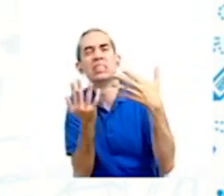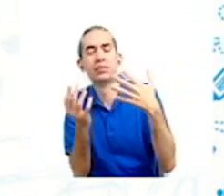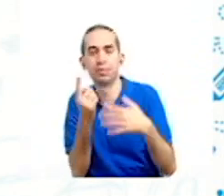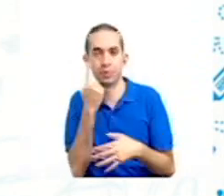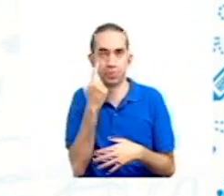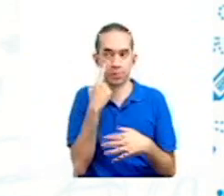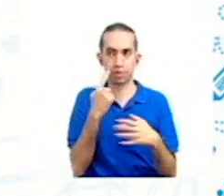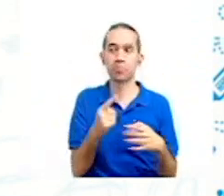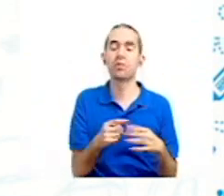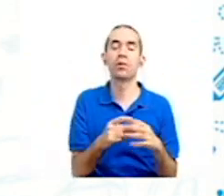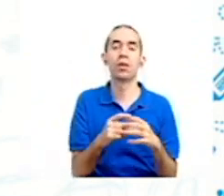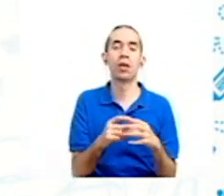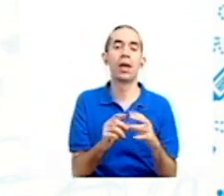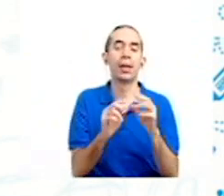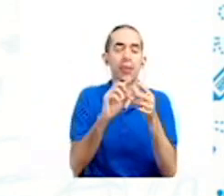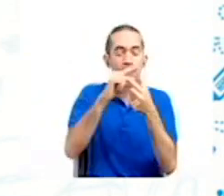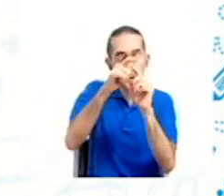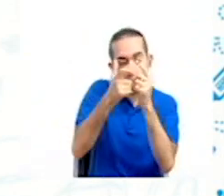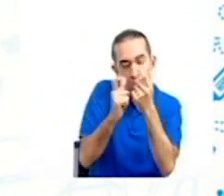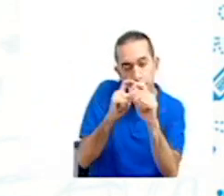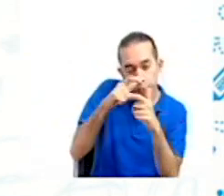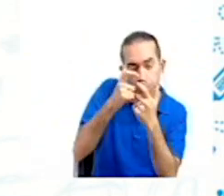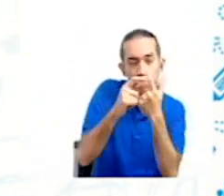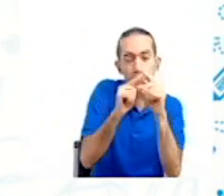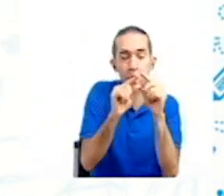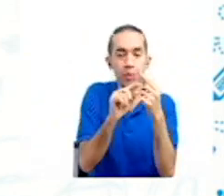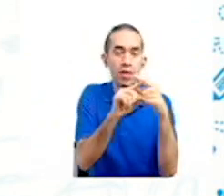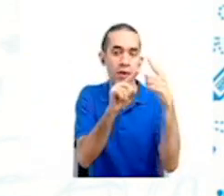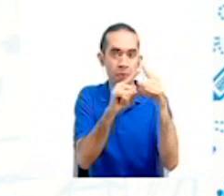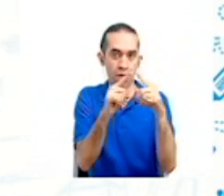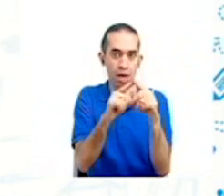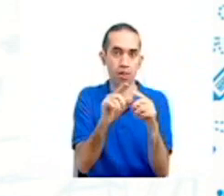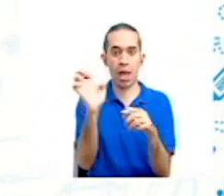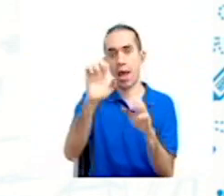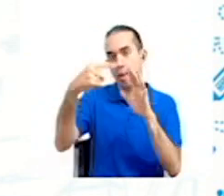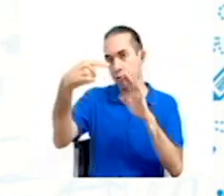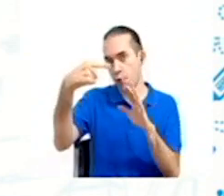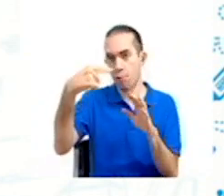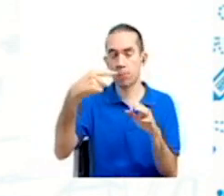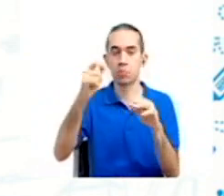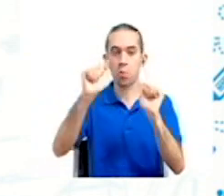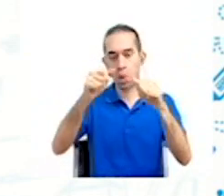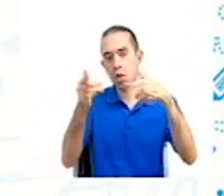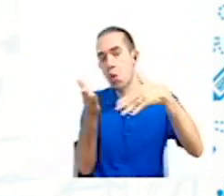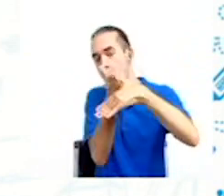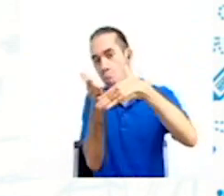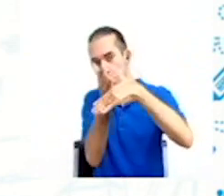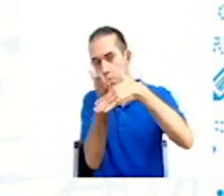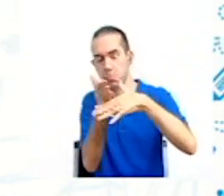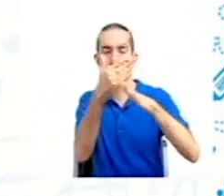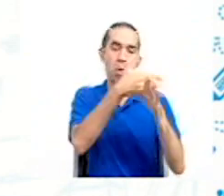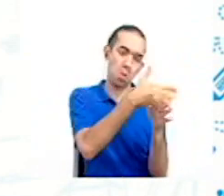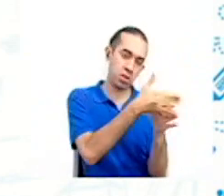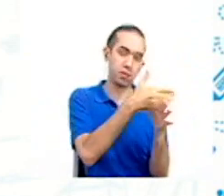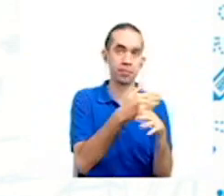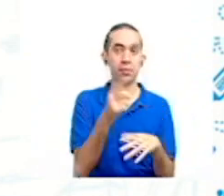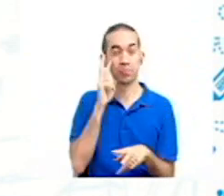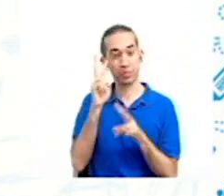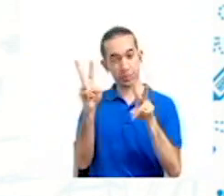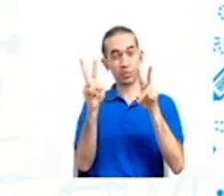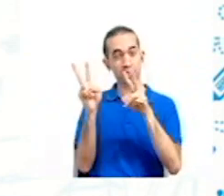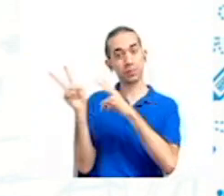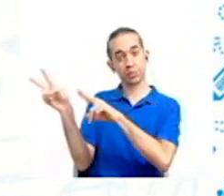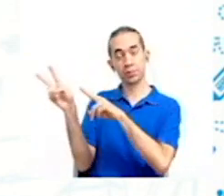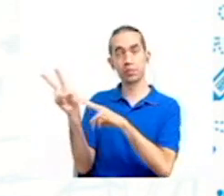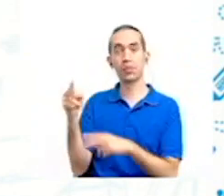los diferentes átomos tienen diferentes cantidades de electrones que pueden compartir. Como se ve en la figura, el